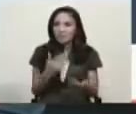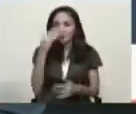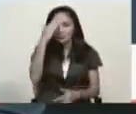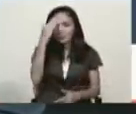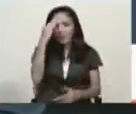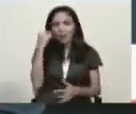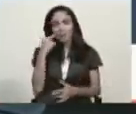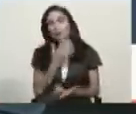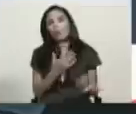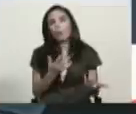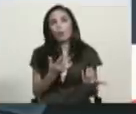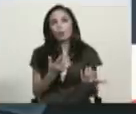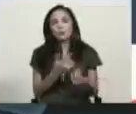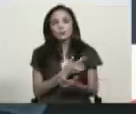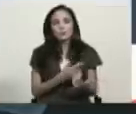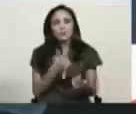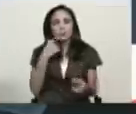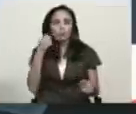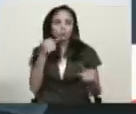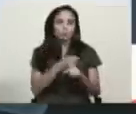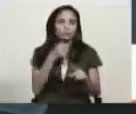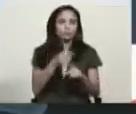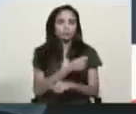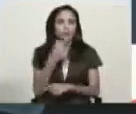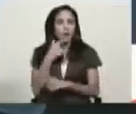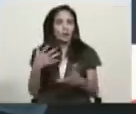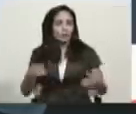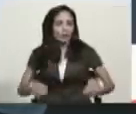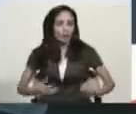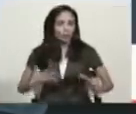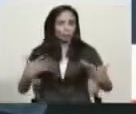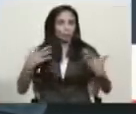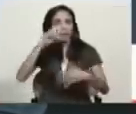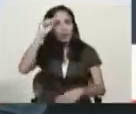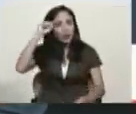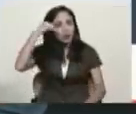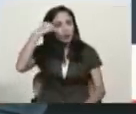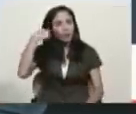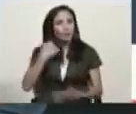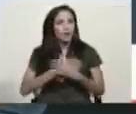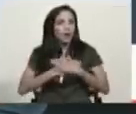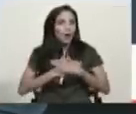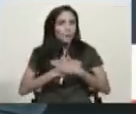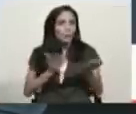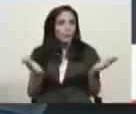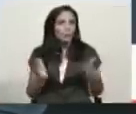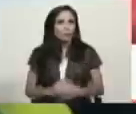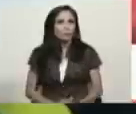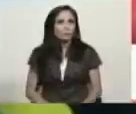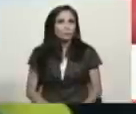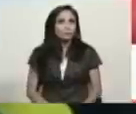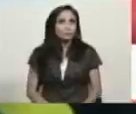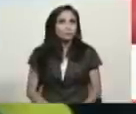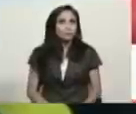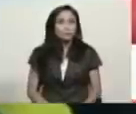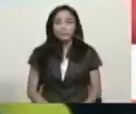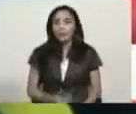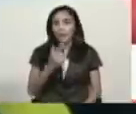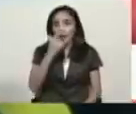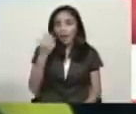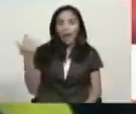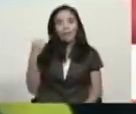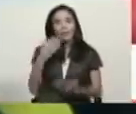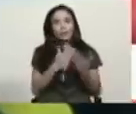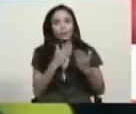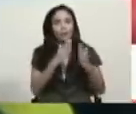de la nostalgia que nos decía Sonia, que le iba a dar ahora, recordar esos días tan hermosos como